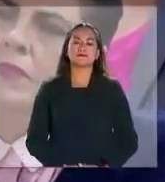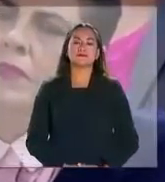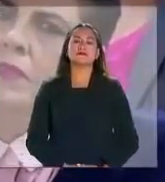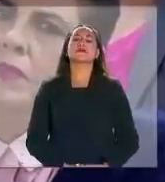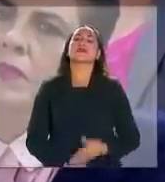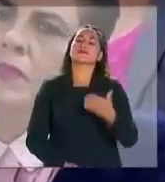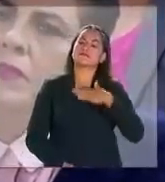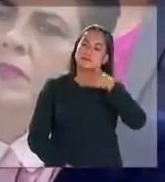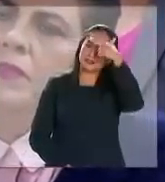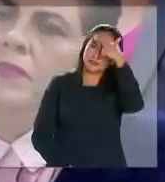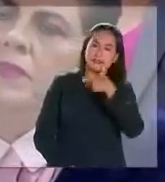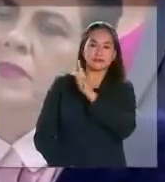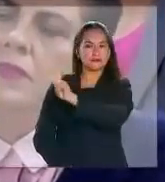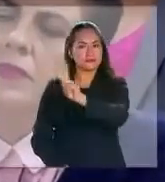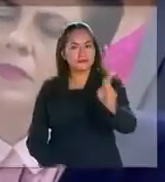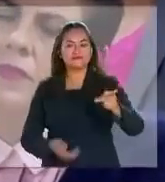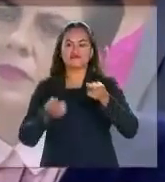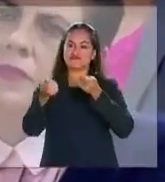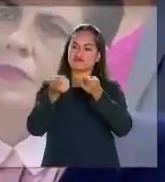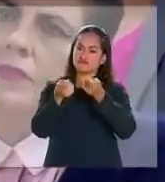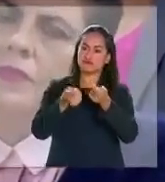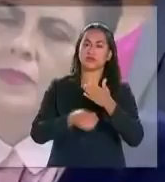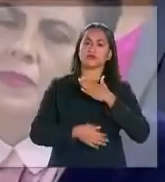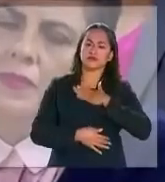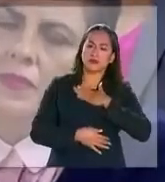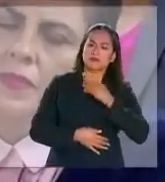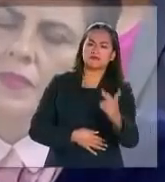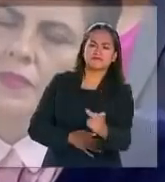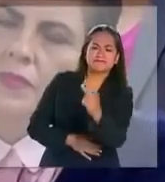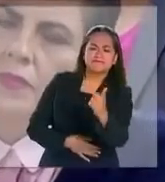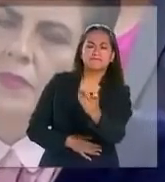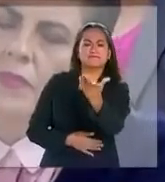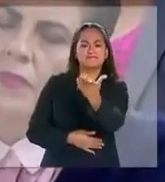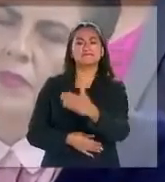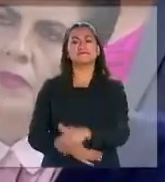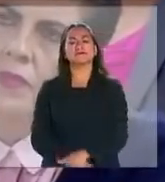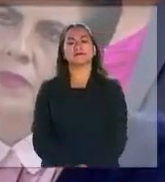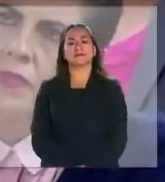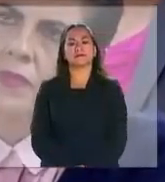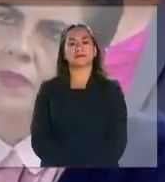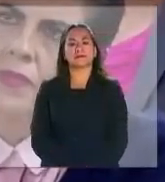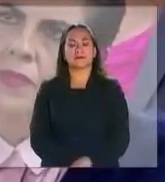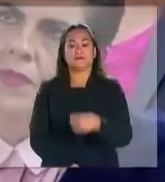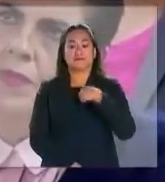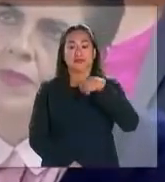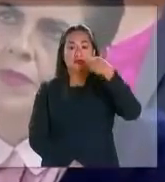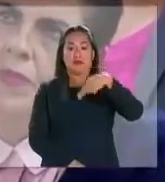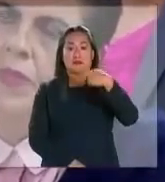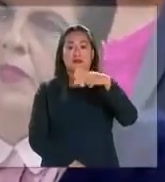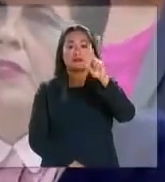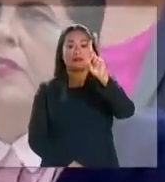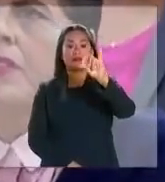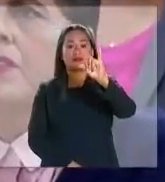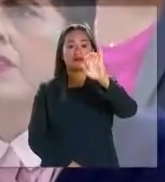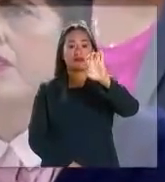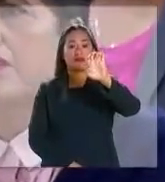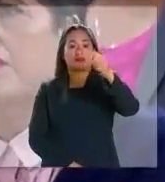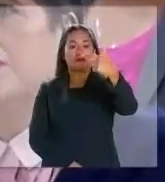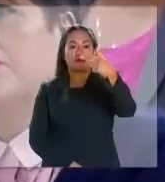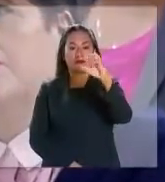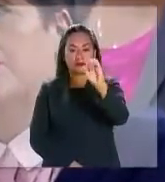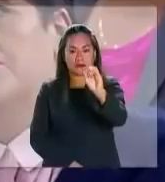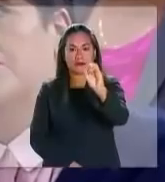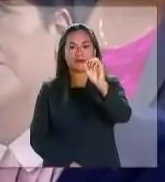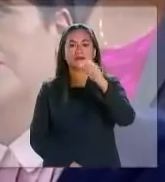moderadores mi pregunta es esta mi nombre es diego domínguez sánchez soy general de veracruz